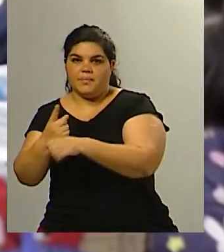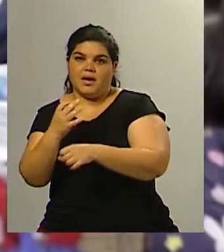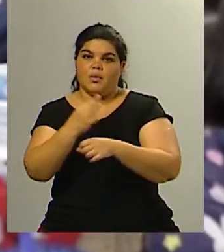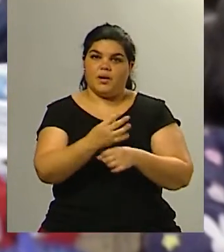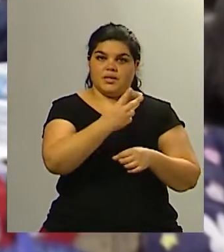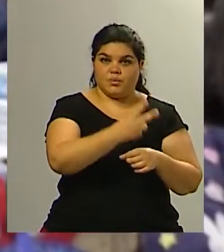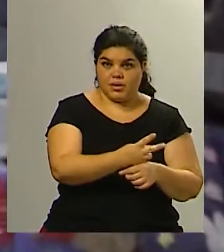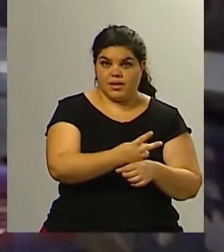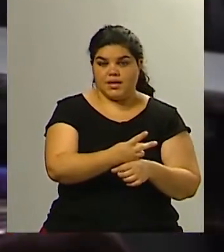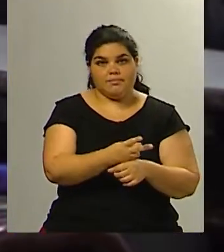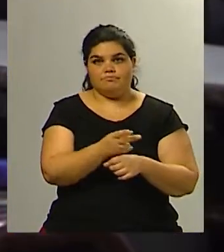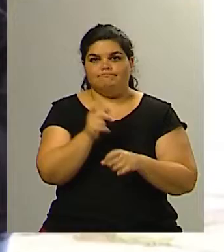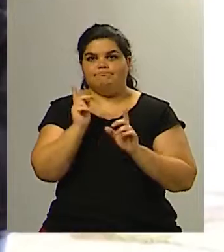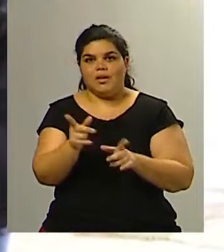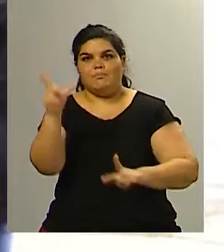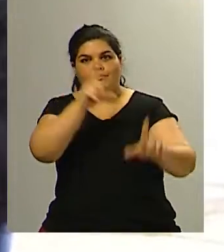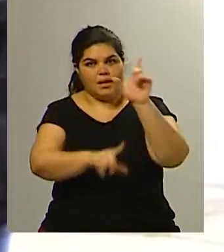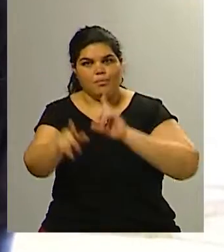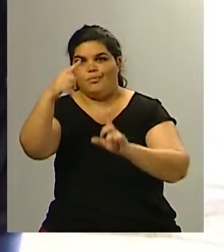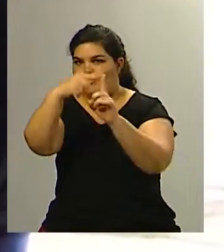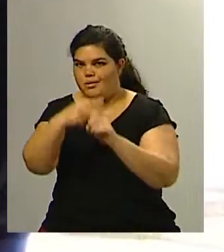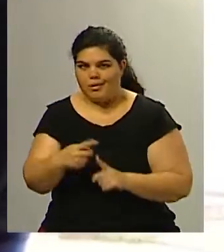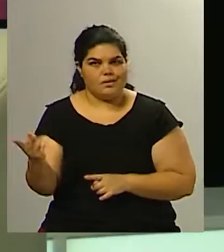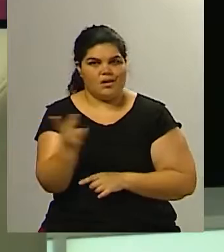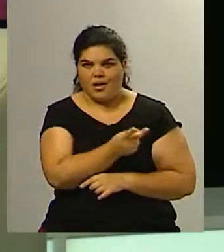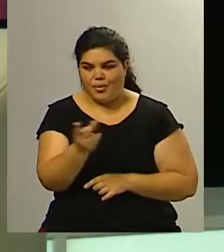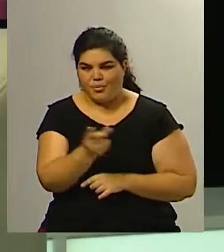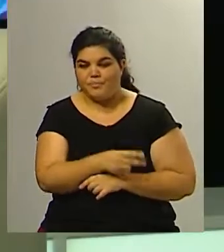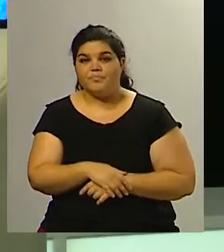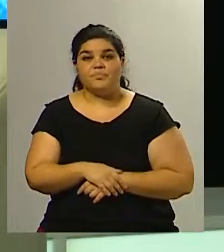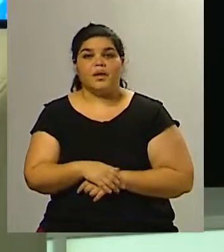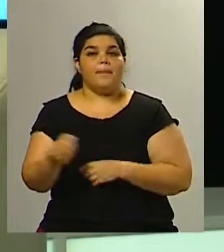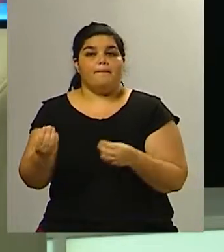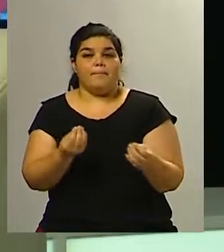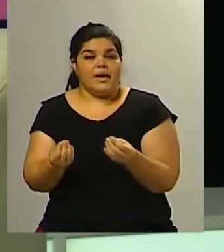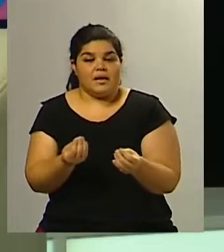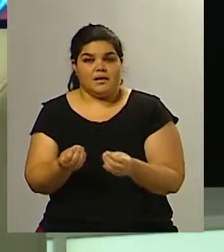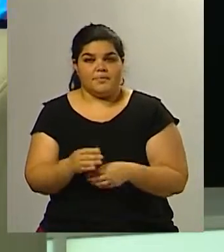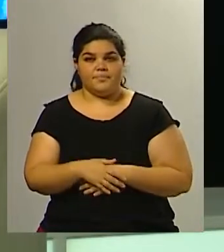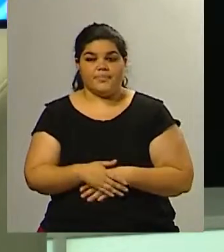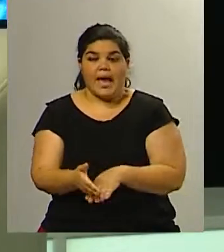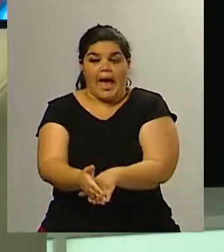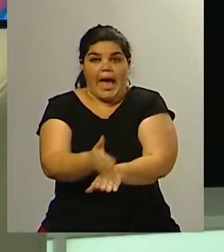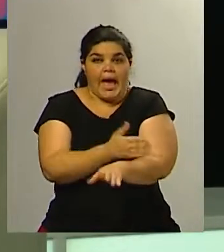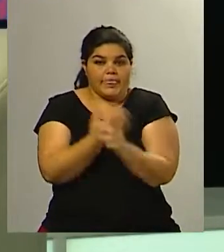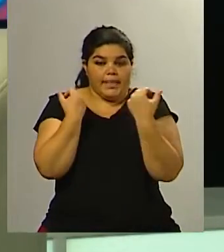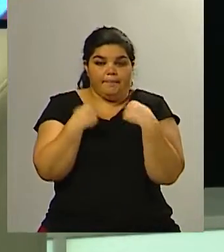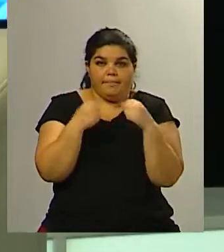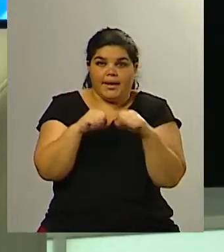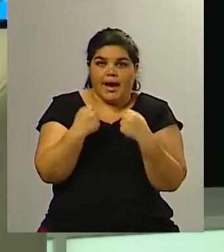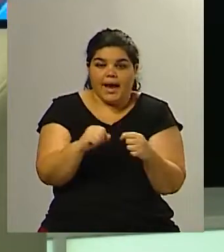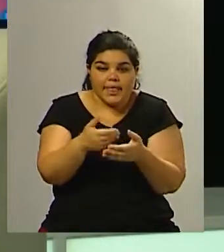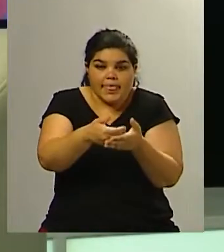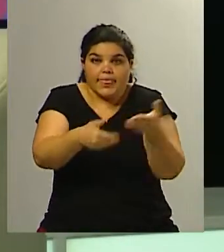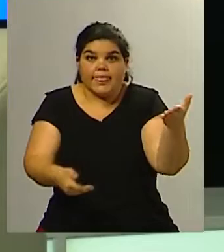puesto en esas áreas. Y es cierto esto de que se intenta que no haya una preparación para el examen, ¿no?